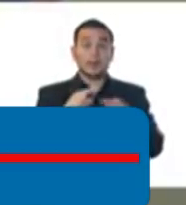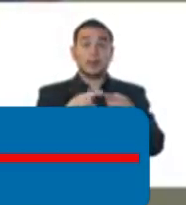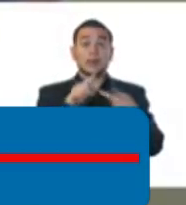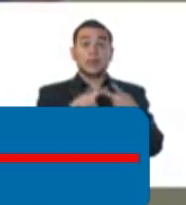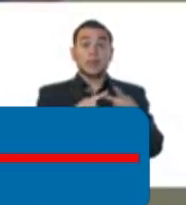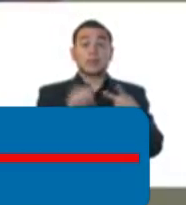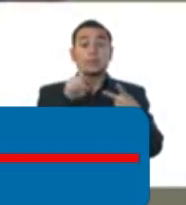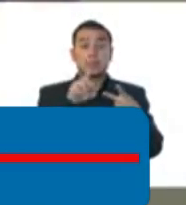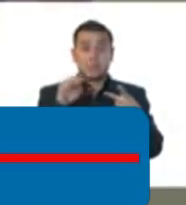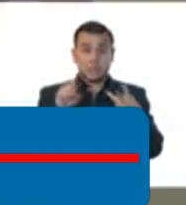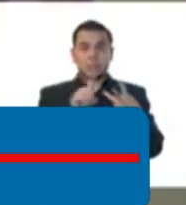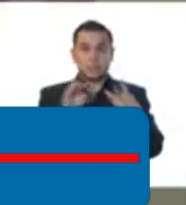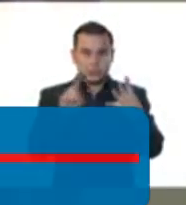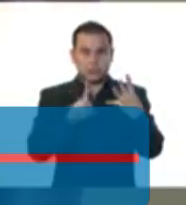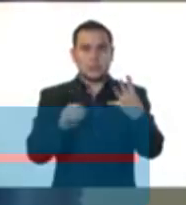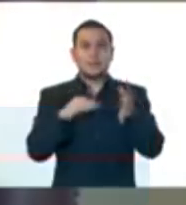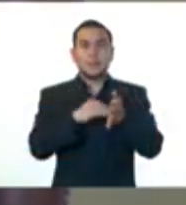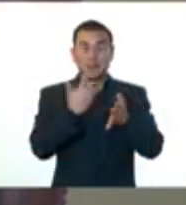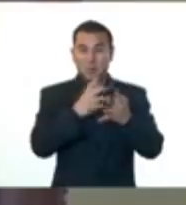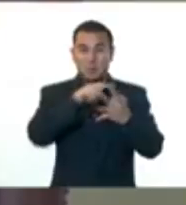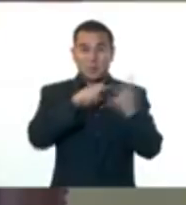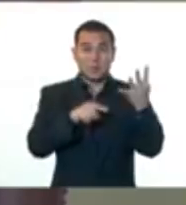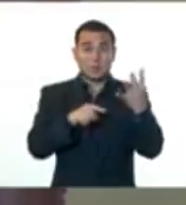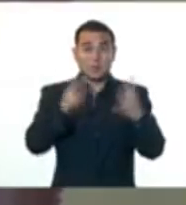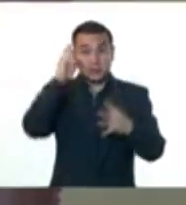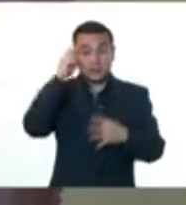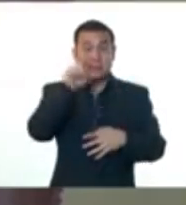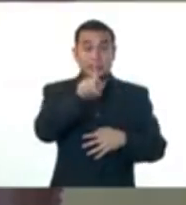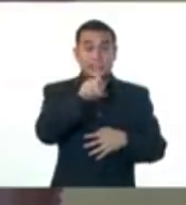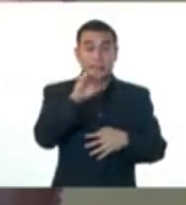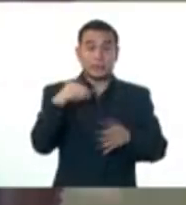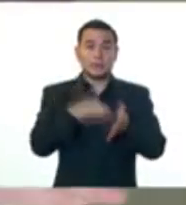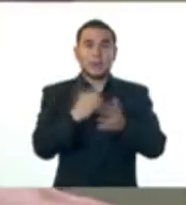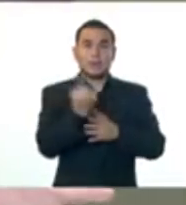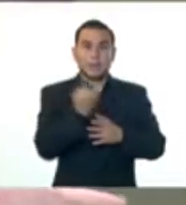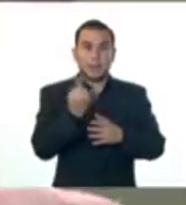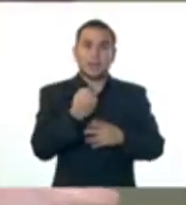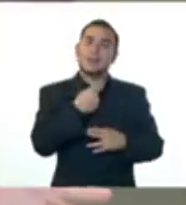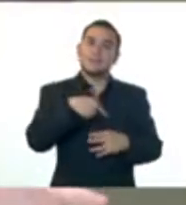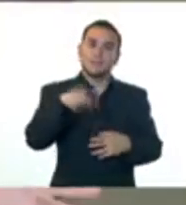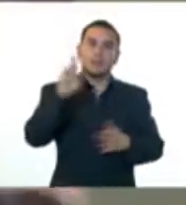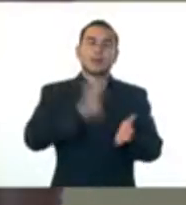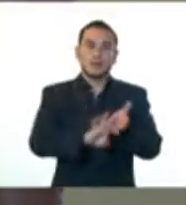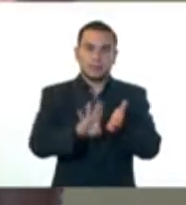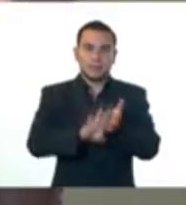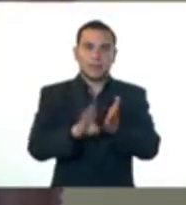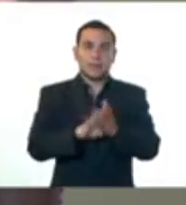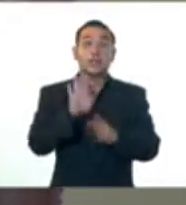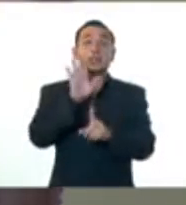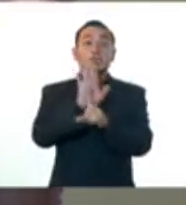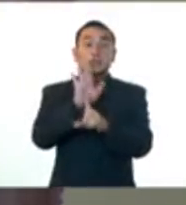100.000 el lunes 100.000 el martes 100 mil el miércoles y el jueves entonces van a ser 100.000 personas las que van a salir a cobrar su subsidio